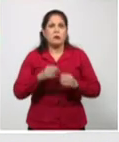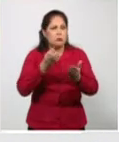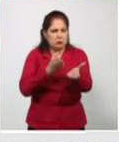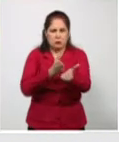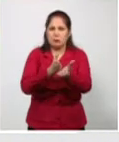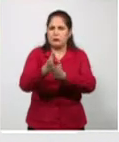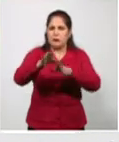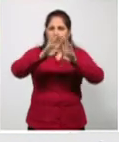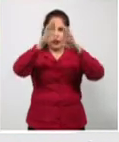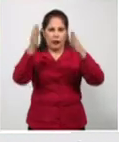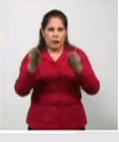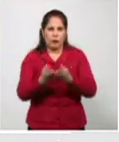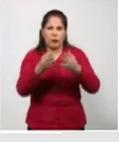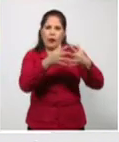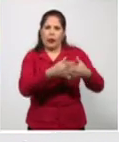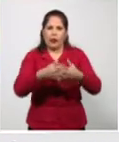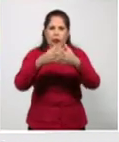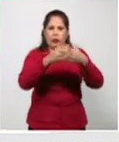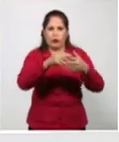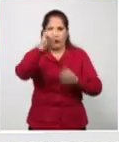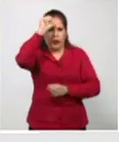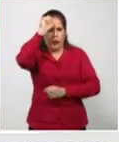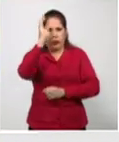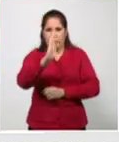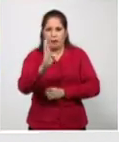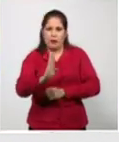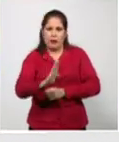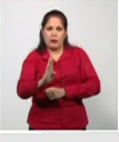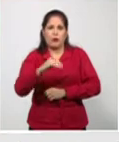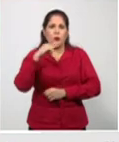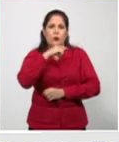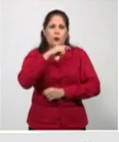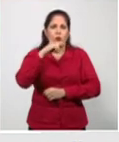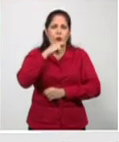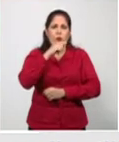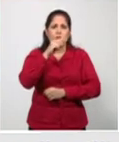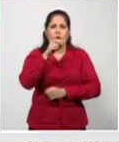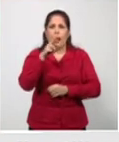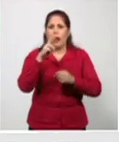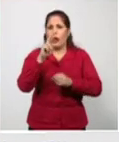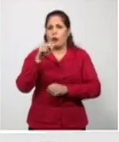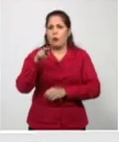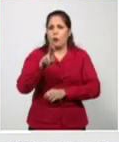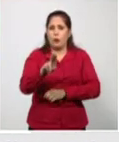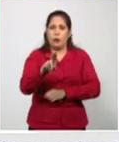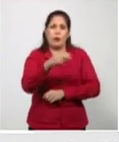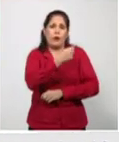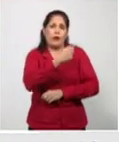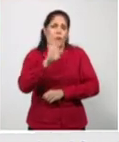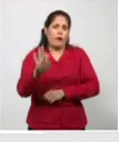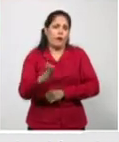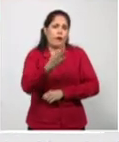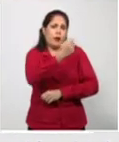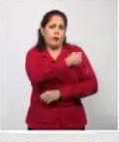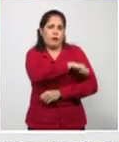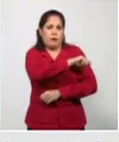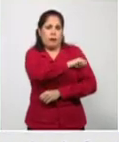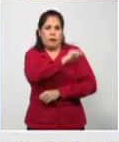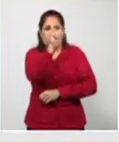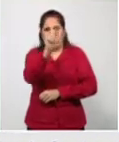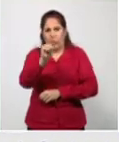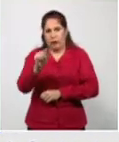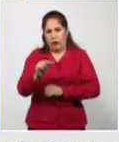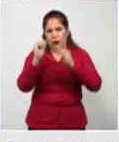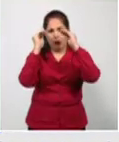mundo Estados Unidos, India, Brasil, Rusia, Reino Unido, Francia, España, Italia, como en este orden